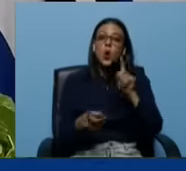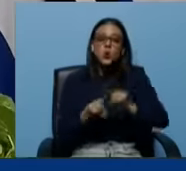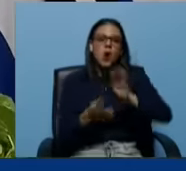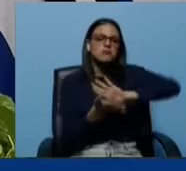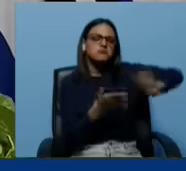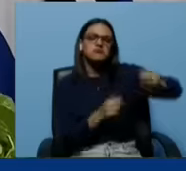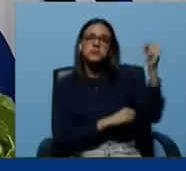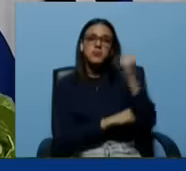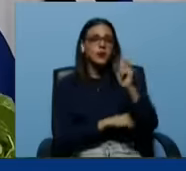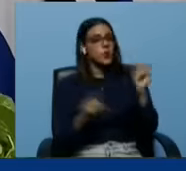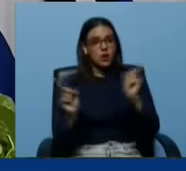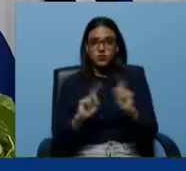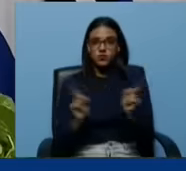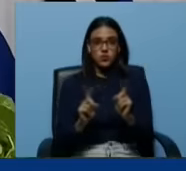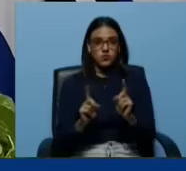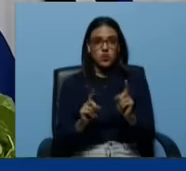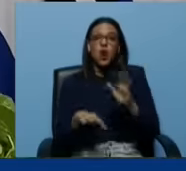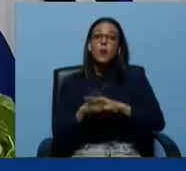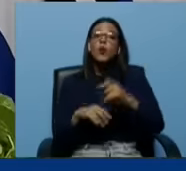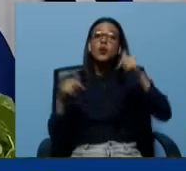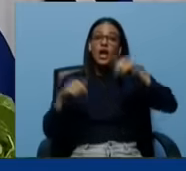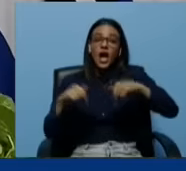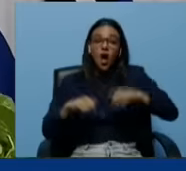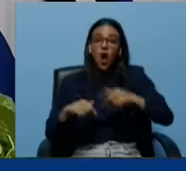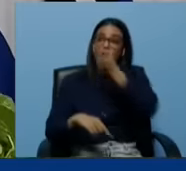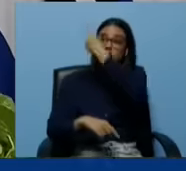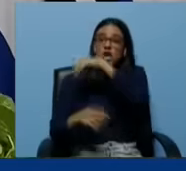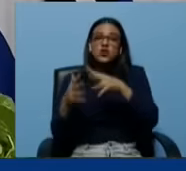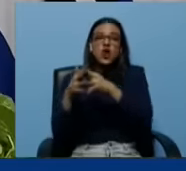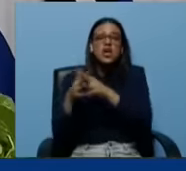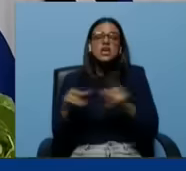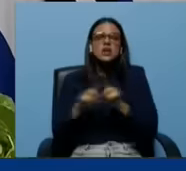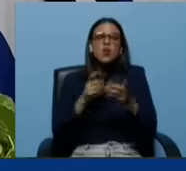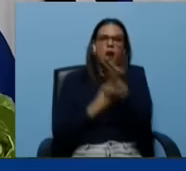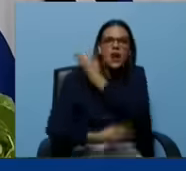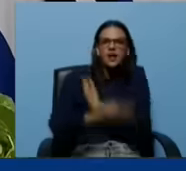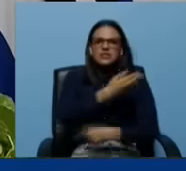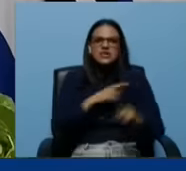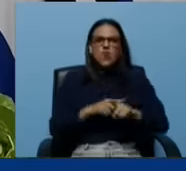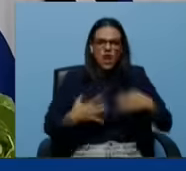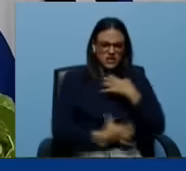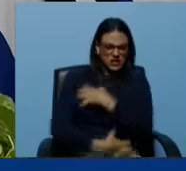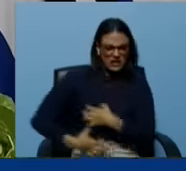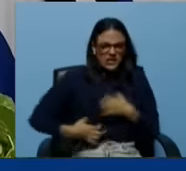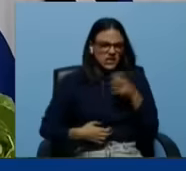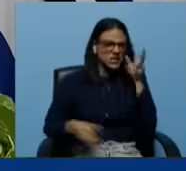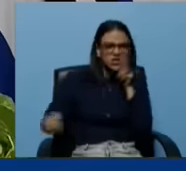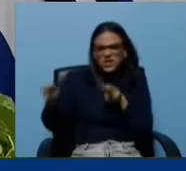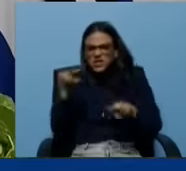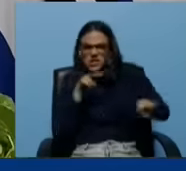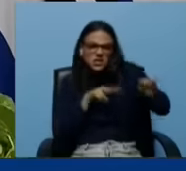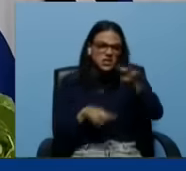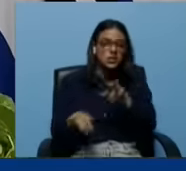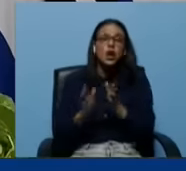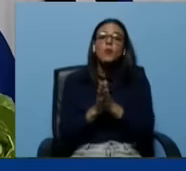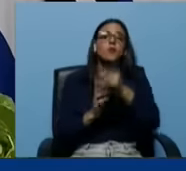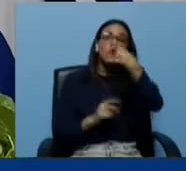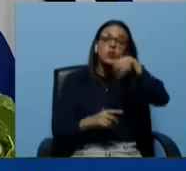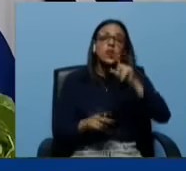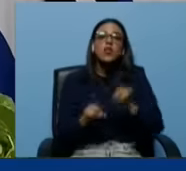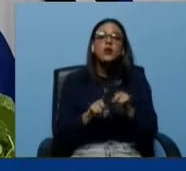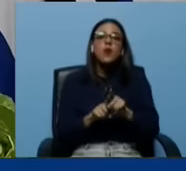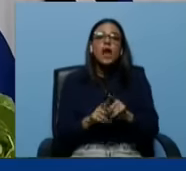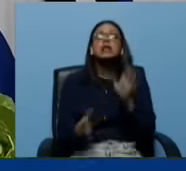que el imperialismo hoy está más herido que nunca por esta victoria. No descarten